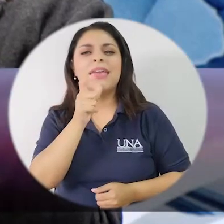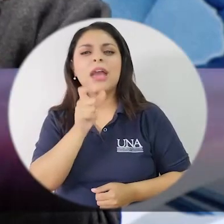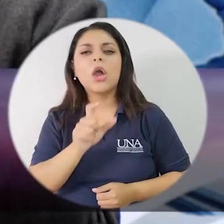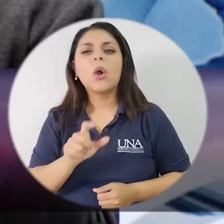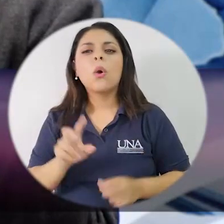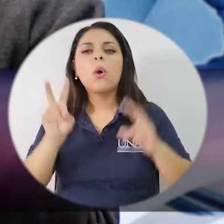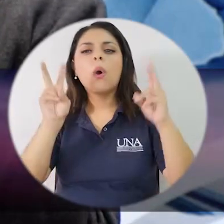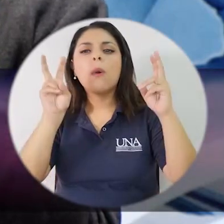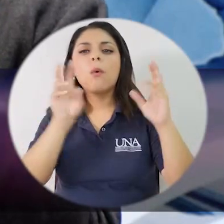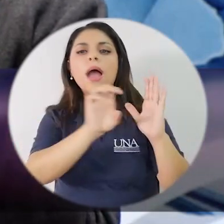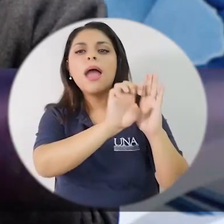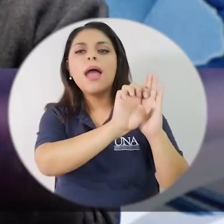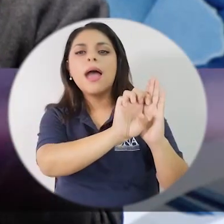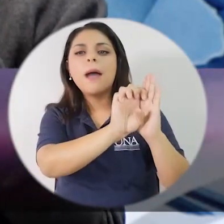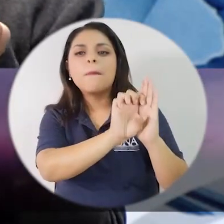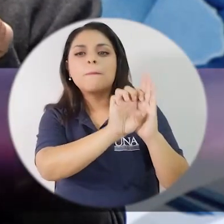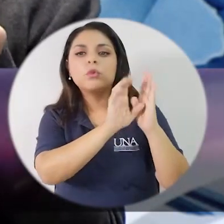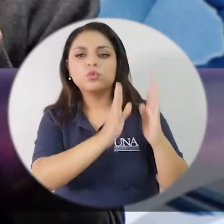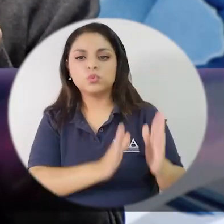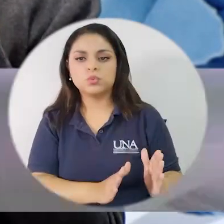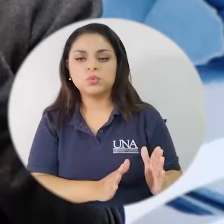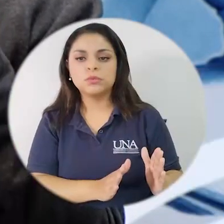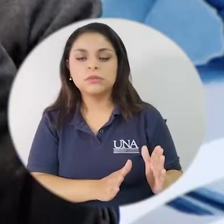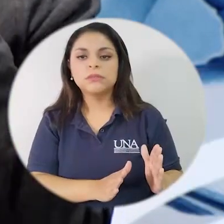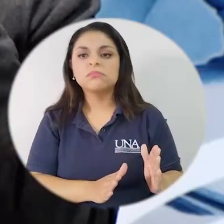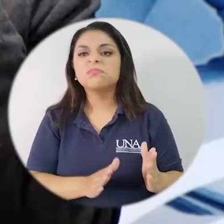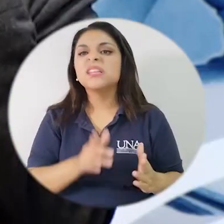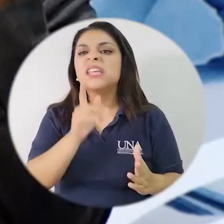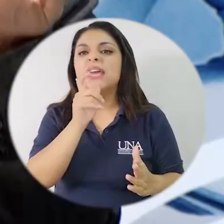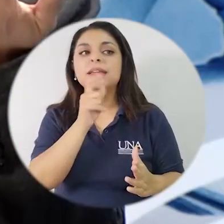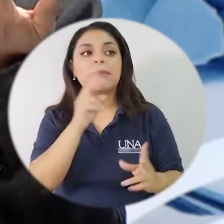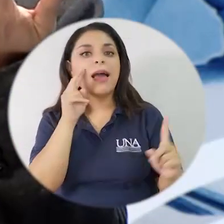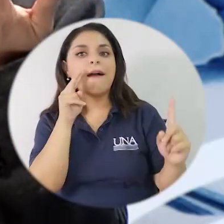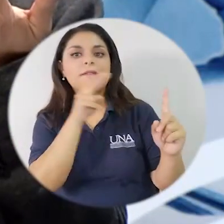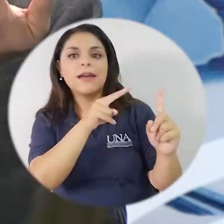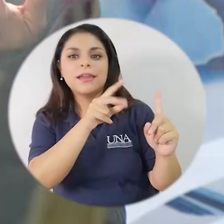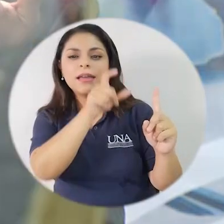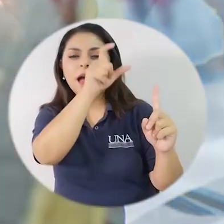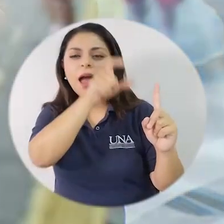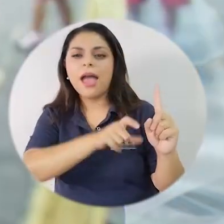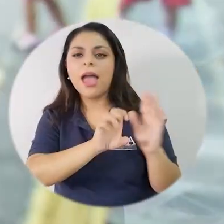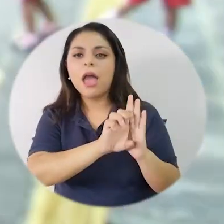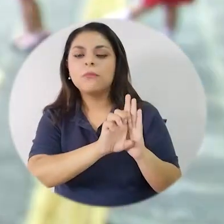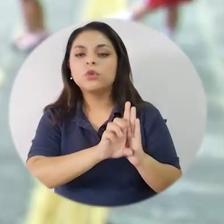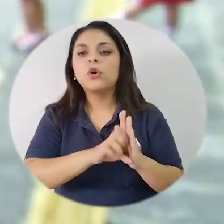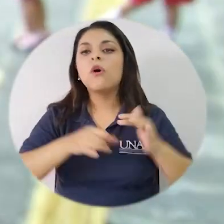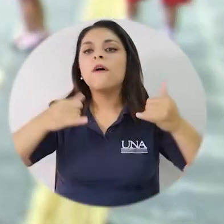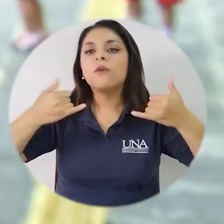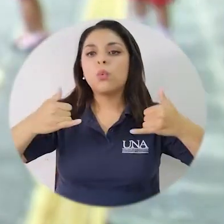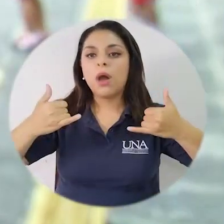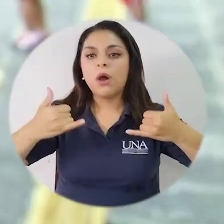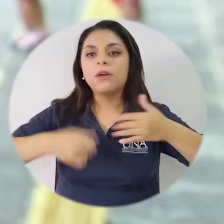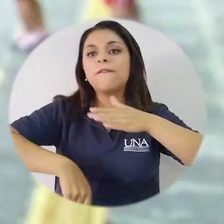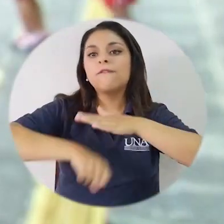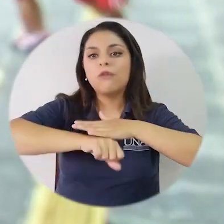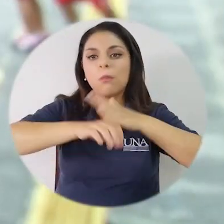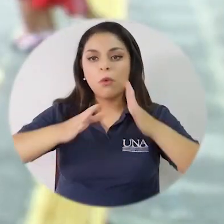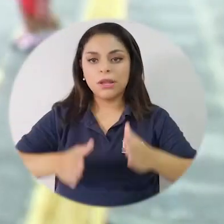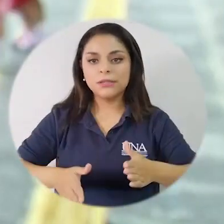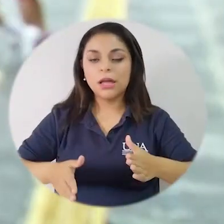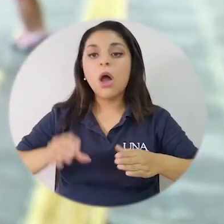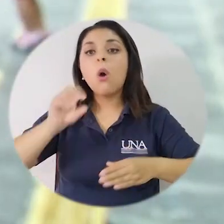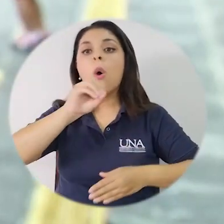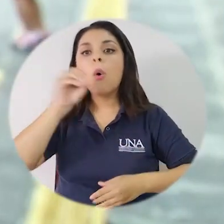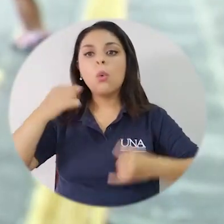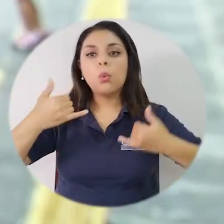eran futbolistas, jugadores de la NBA, que ellos se veían reflejados ahí, cuando sería más beneficioso si